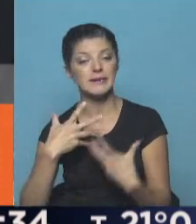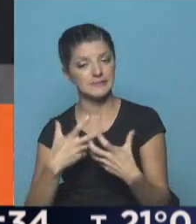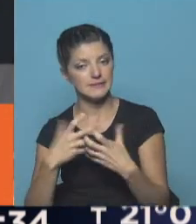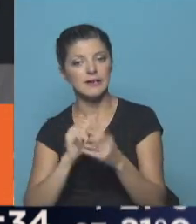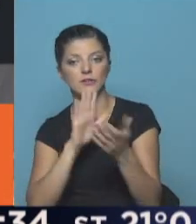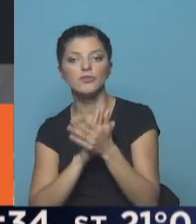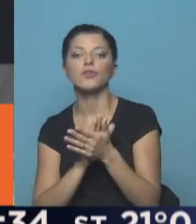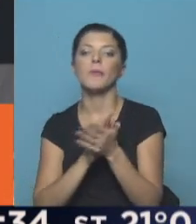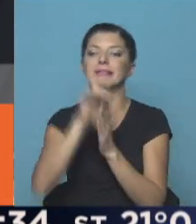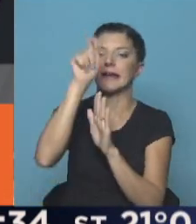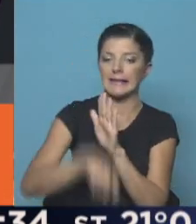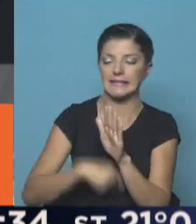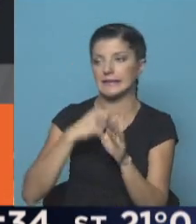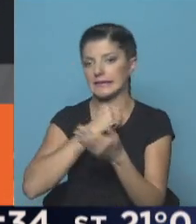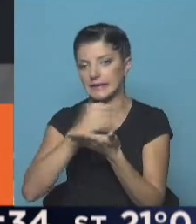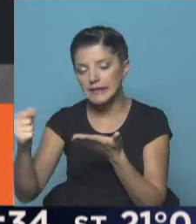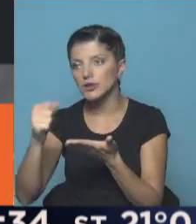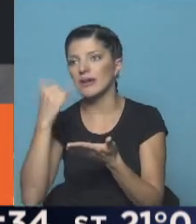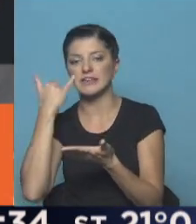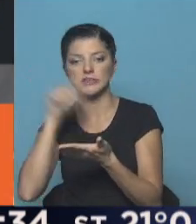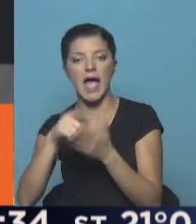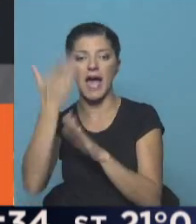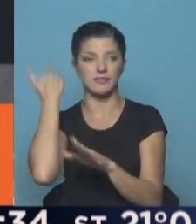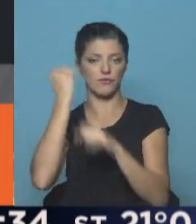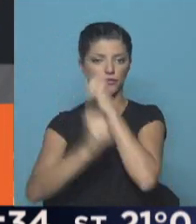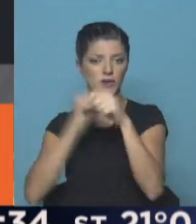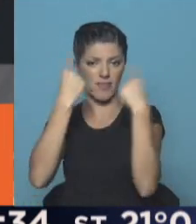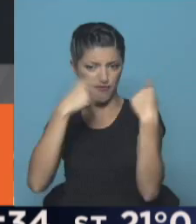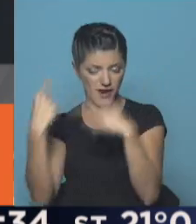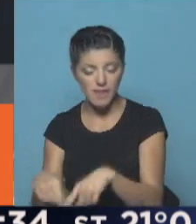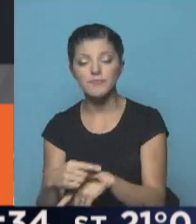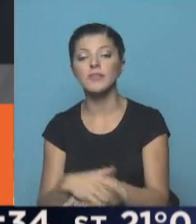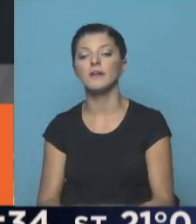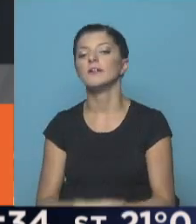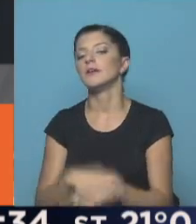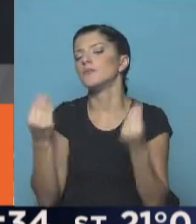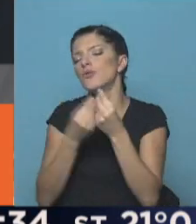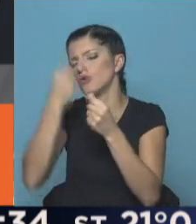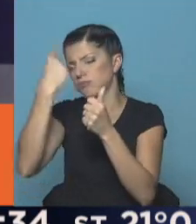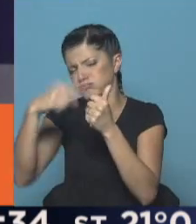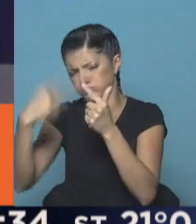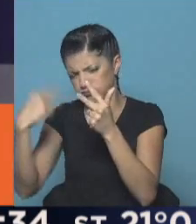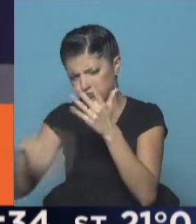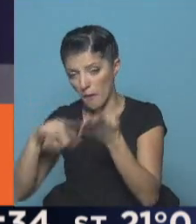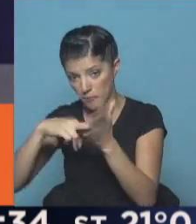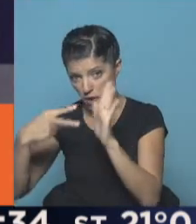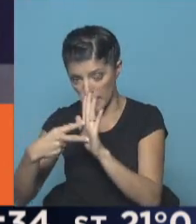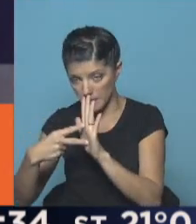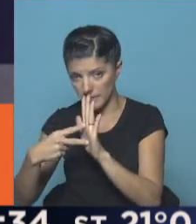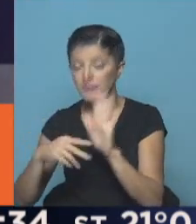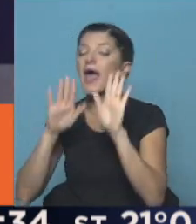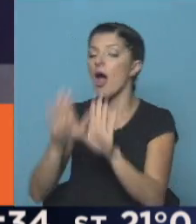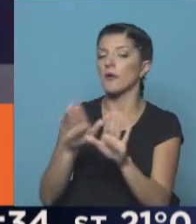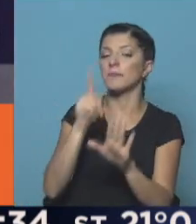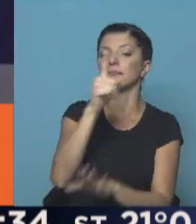con la tarjeta de crédito, que ya no funciona como funcionaba hace 4 meses, etcétera, etcétera. El negocio de que habla